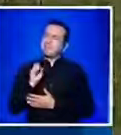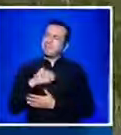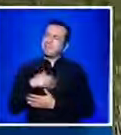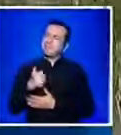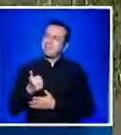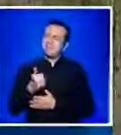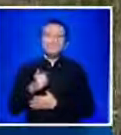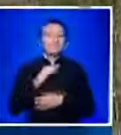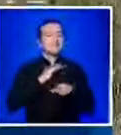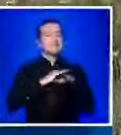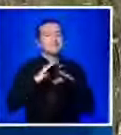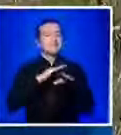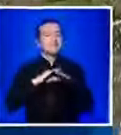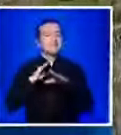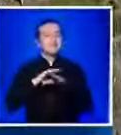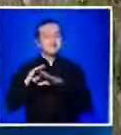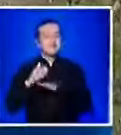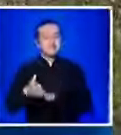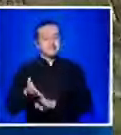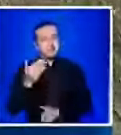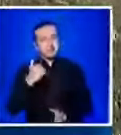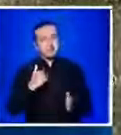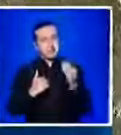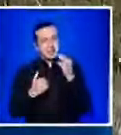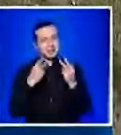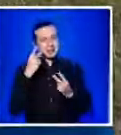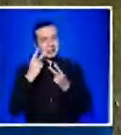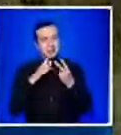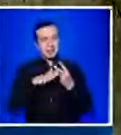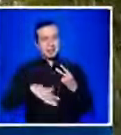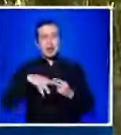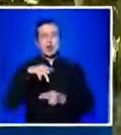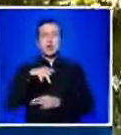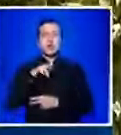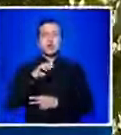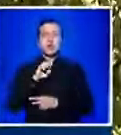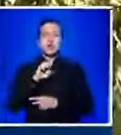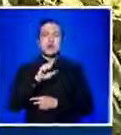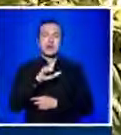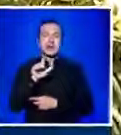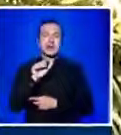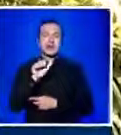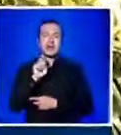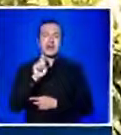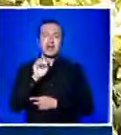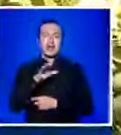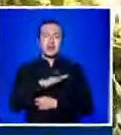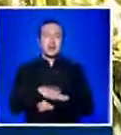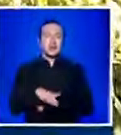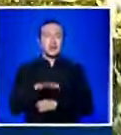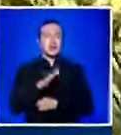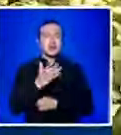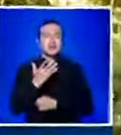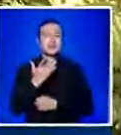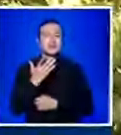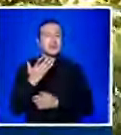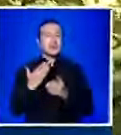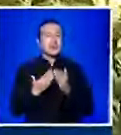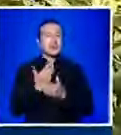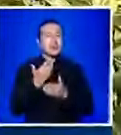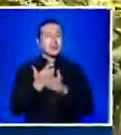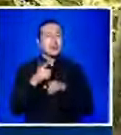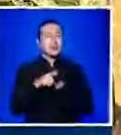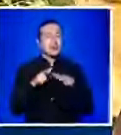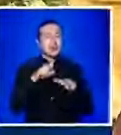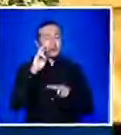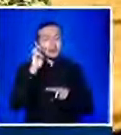que sí, están cordialmente invitados a que visiten Puéllaro, que es la puerta de entrada de la Ruta Escondida, y en este nuevo atractivo turístico, el